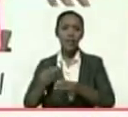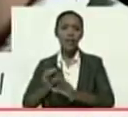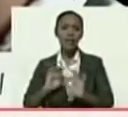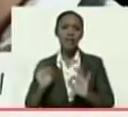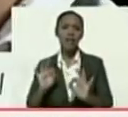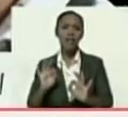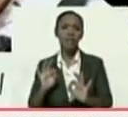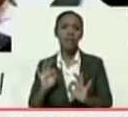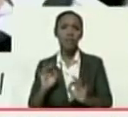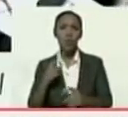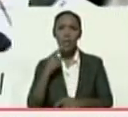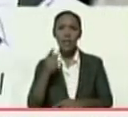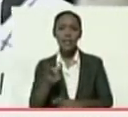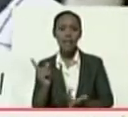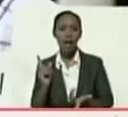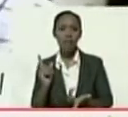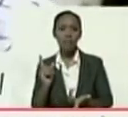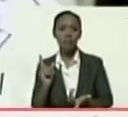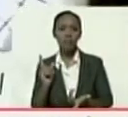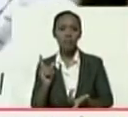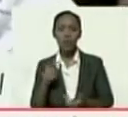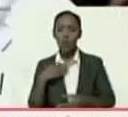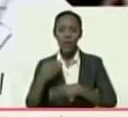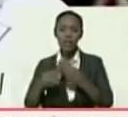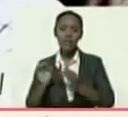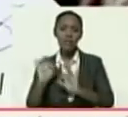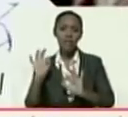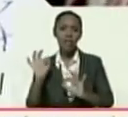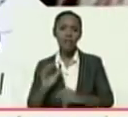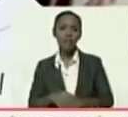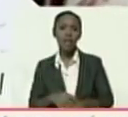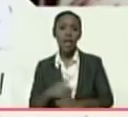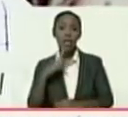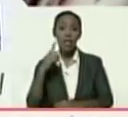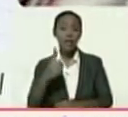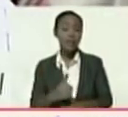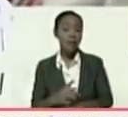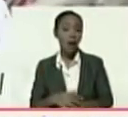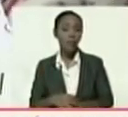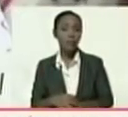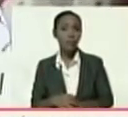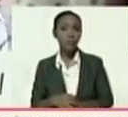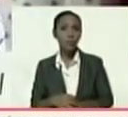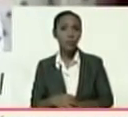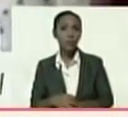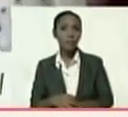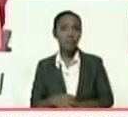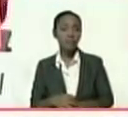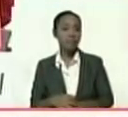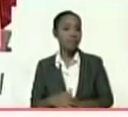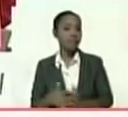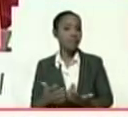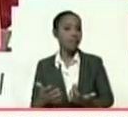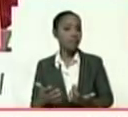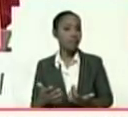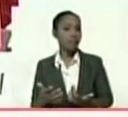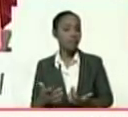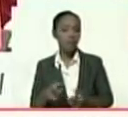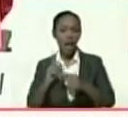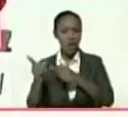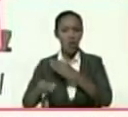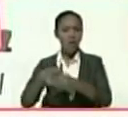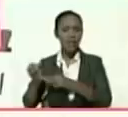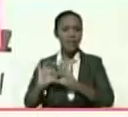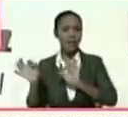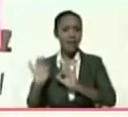decía Pedro? No, no nos van a decir nada. Decía, tal cual. No, no, ellos no nos van a hacer